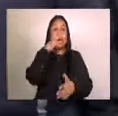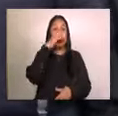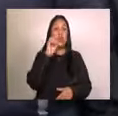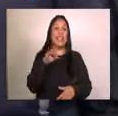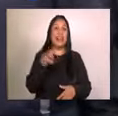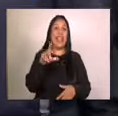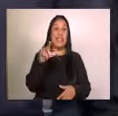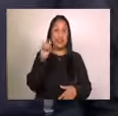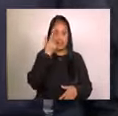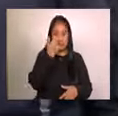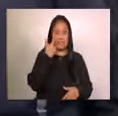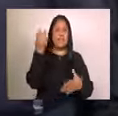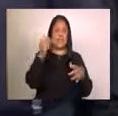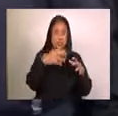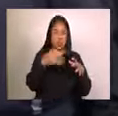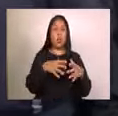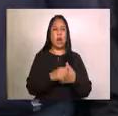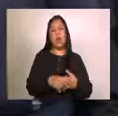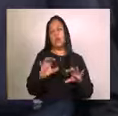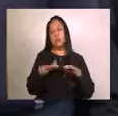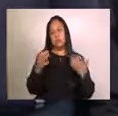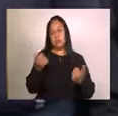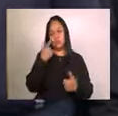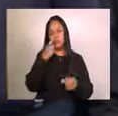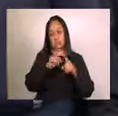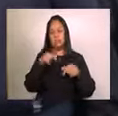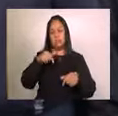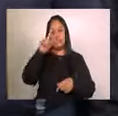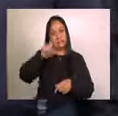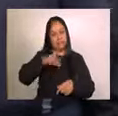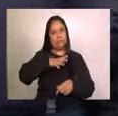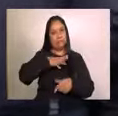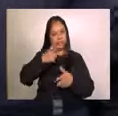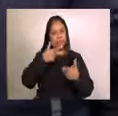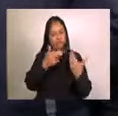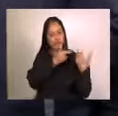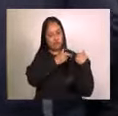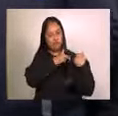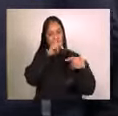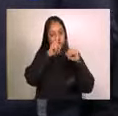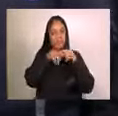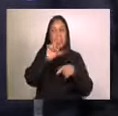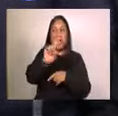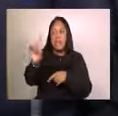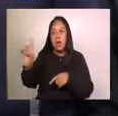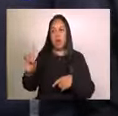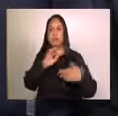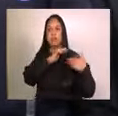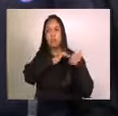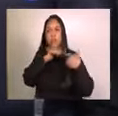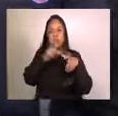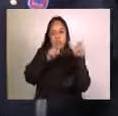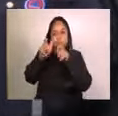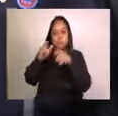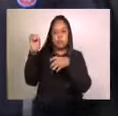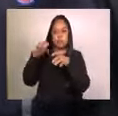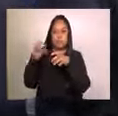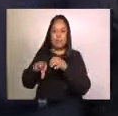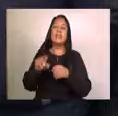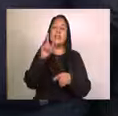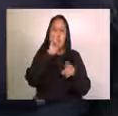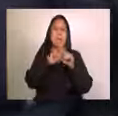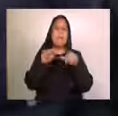el fin de semana. Sí, tenemos que poner esa parte todos, cada uno. De manejo de. No, el tema de manejo de basura no es un tema únicamente